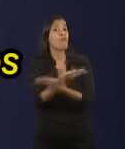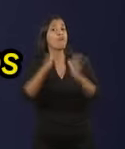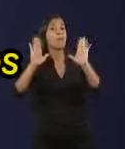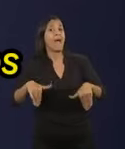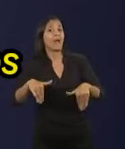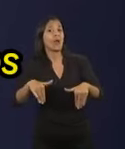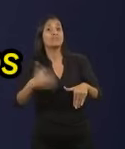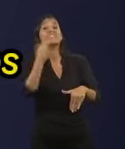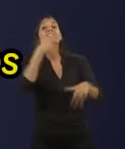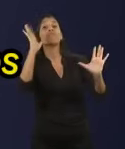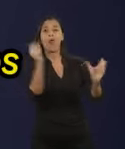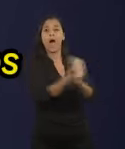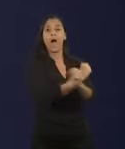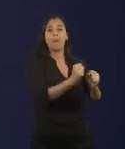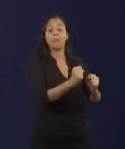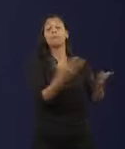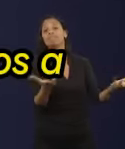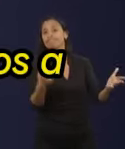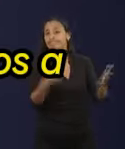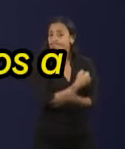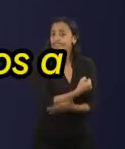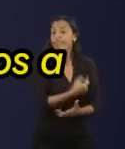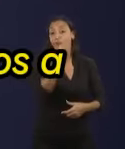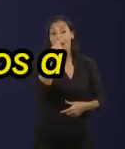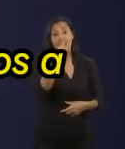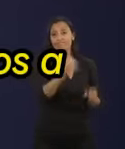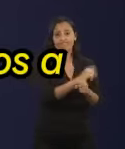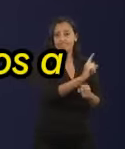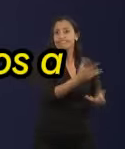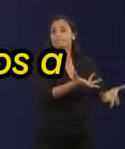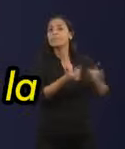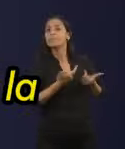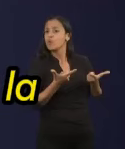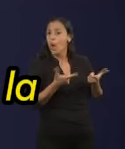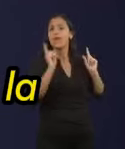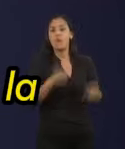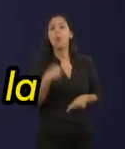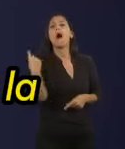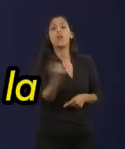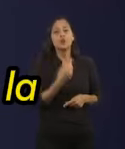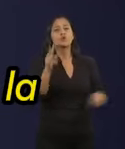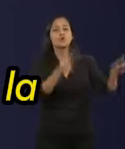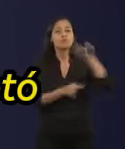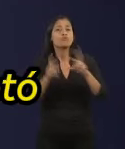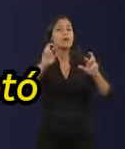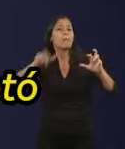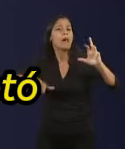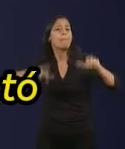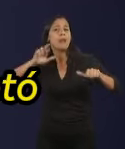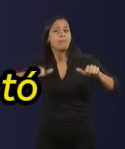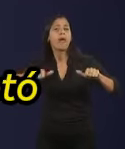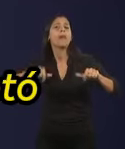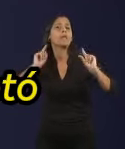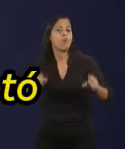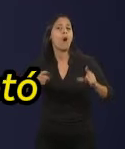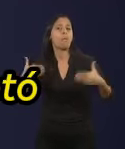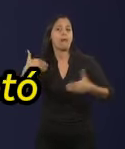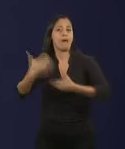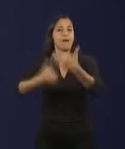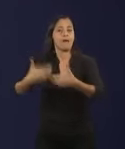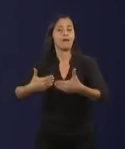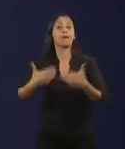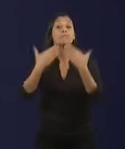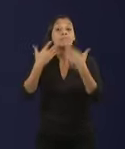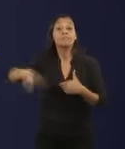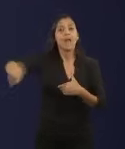en virtud de que la política no nos acompaña usamos todas las herramientas que tenemos a disposición para seguir avanzando en lo que la por lo que la gente nos